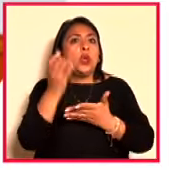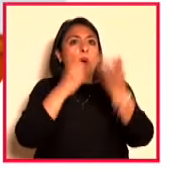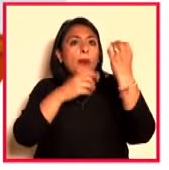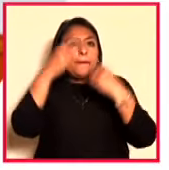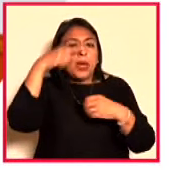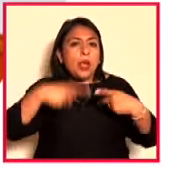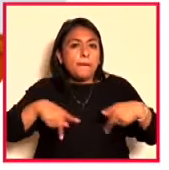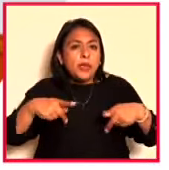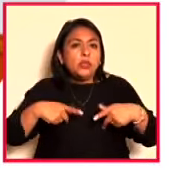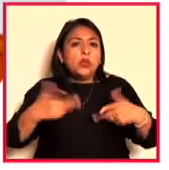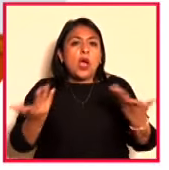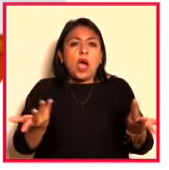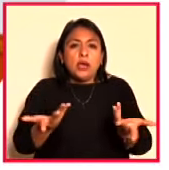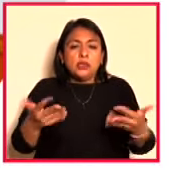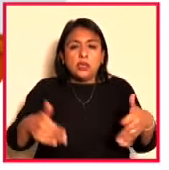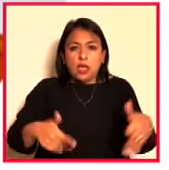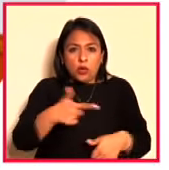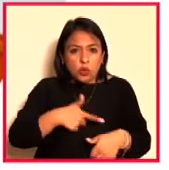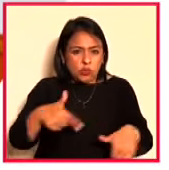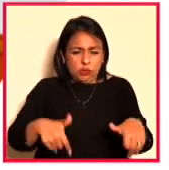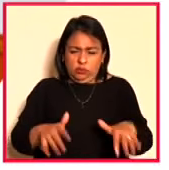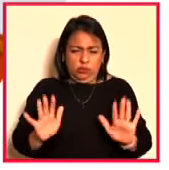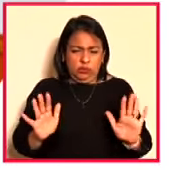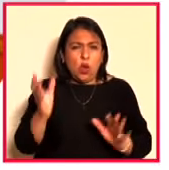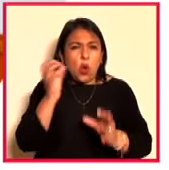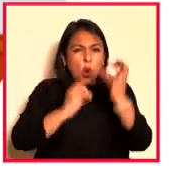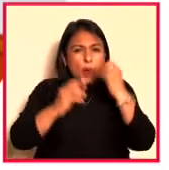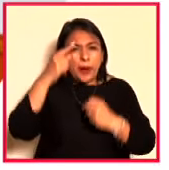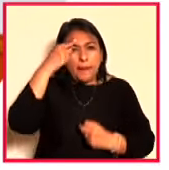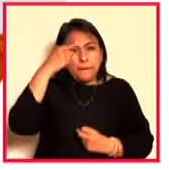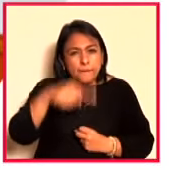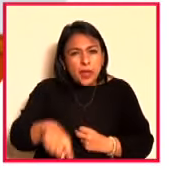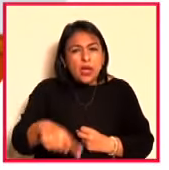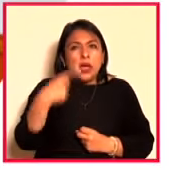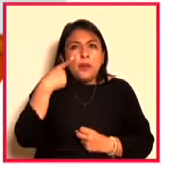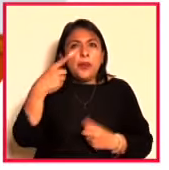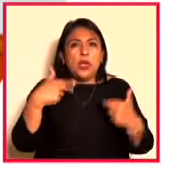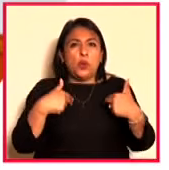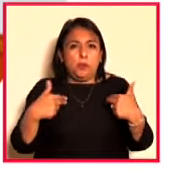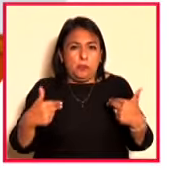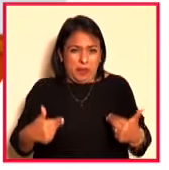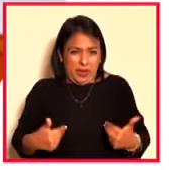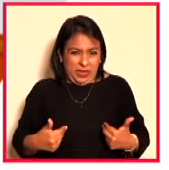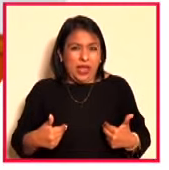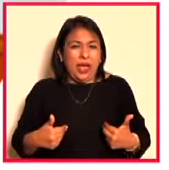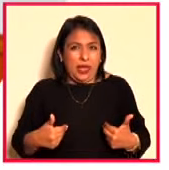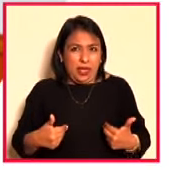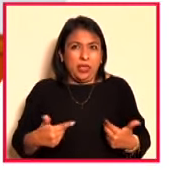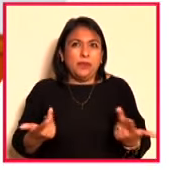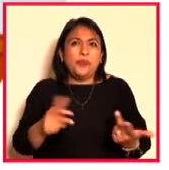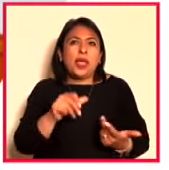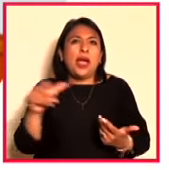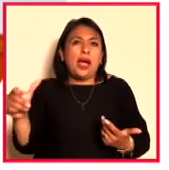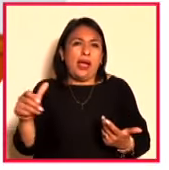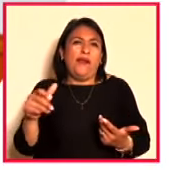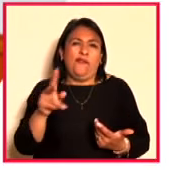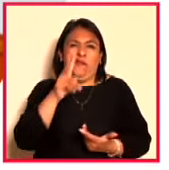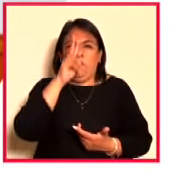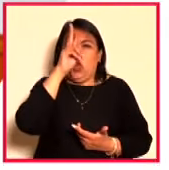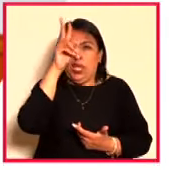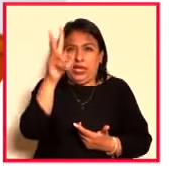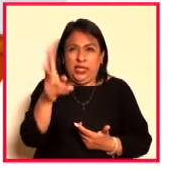teatro o que le guste el teatro, es una obra para confrontar la humanidad desde la violencia y